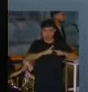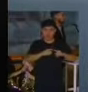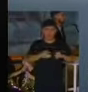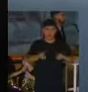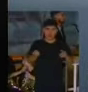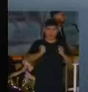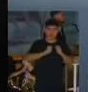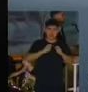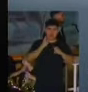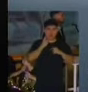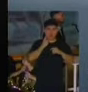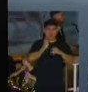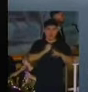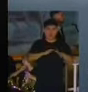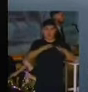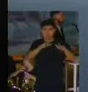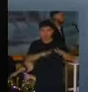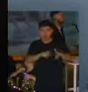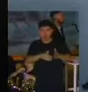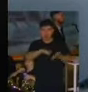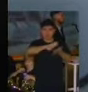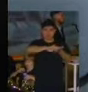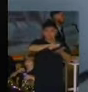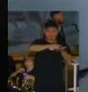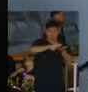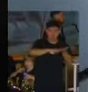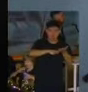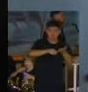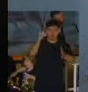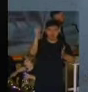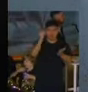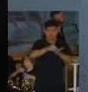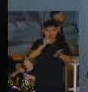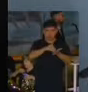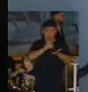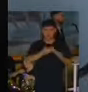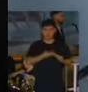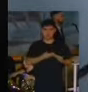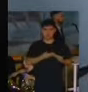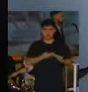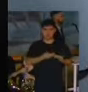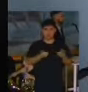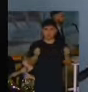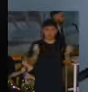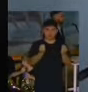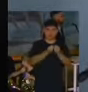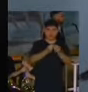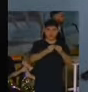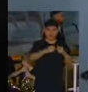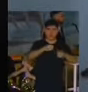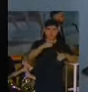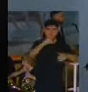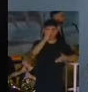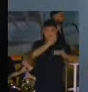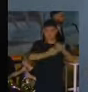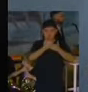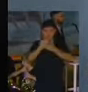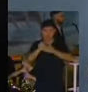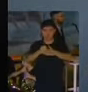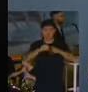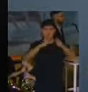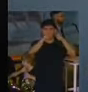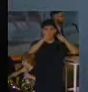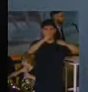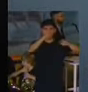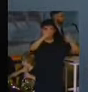tenemos un municipio paralizado, con una deuda millonaria, superpoblado de personal y con múltiples daños y fallas edilicias, como dijimos